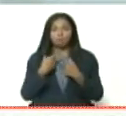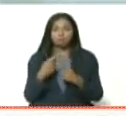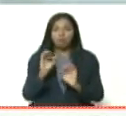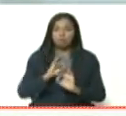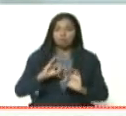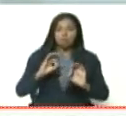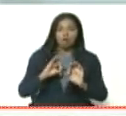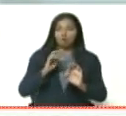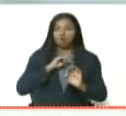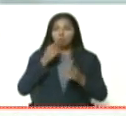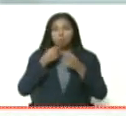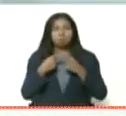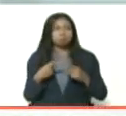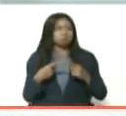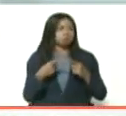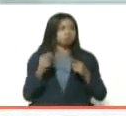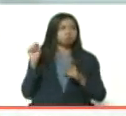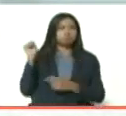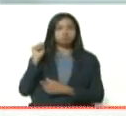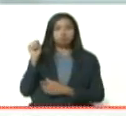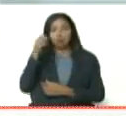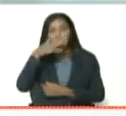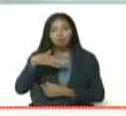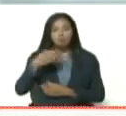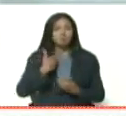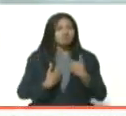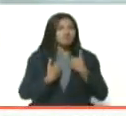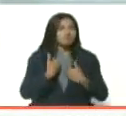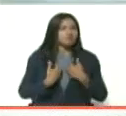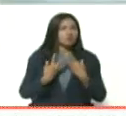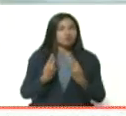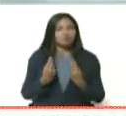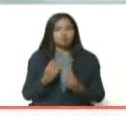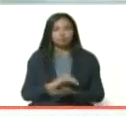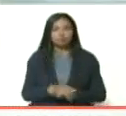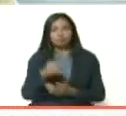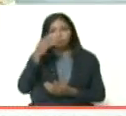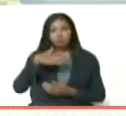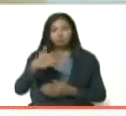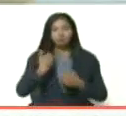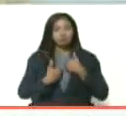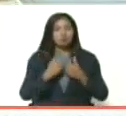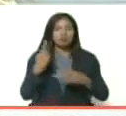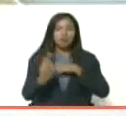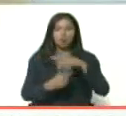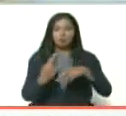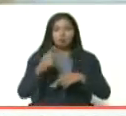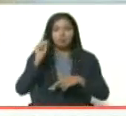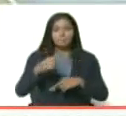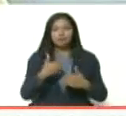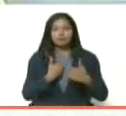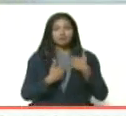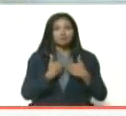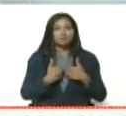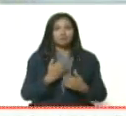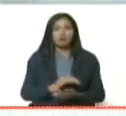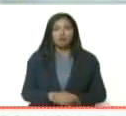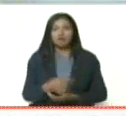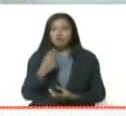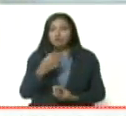Cuando nos descuidamos, el pueblo sufre. Y si el pueblo sufre, la revolución sufre. No debe